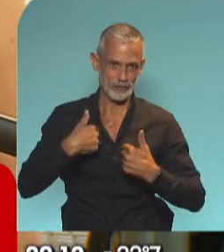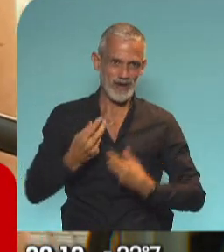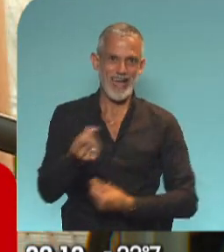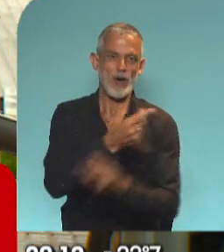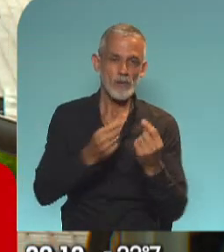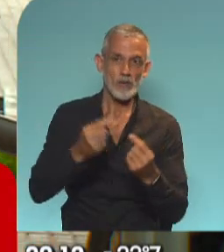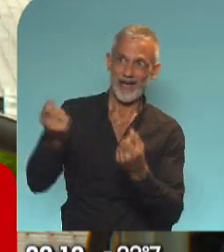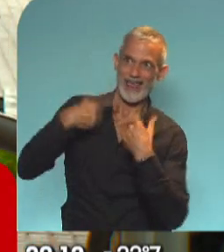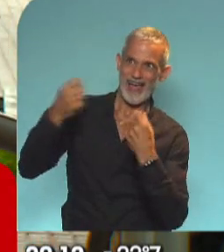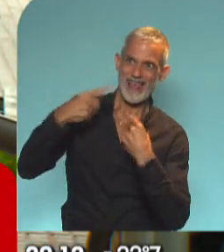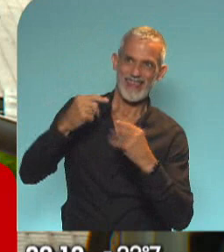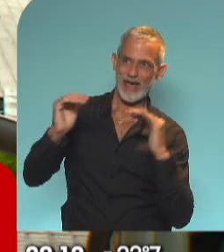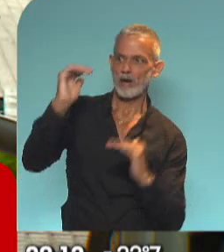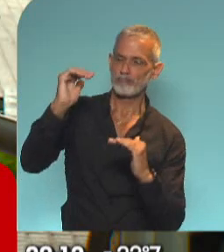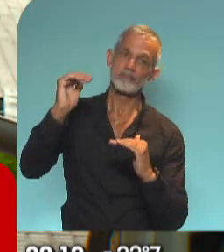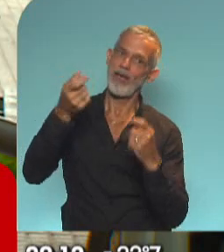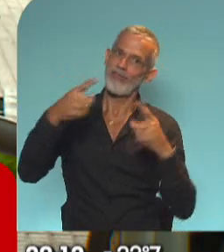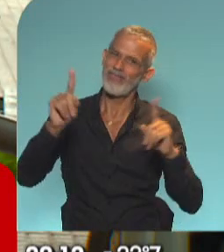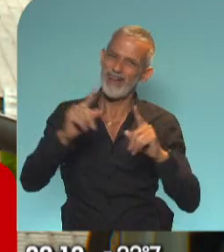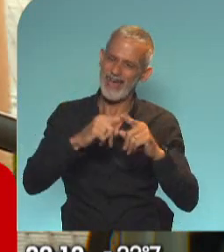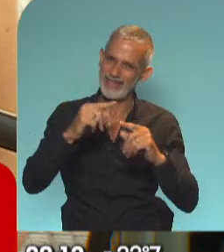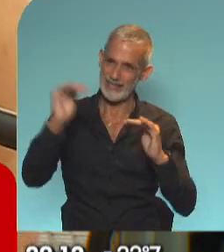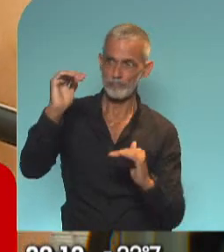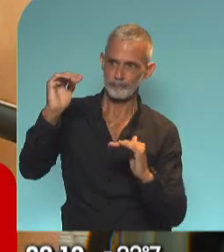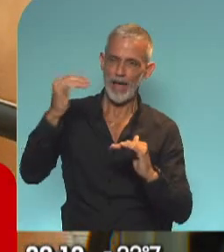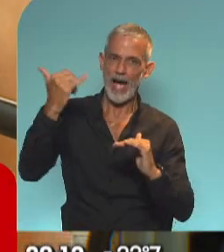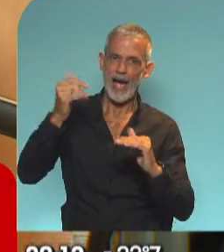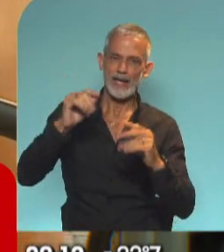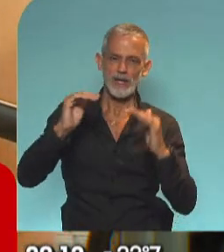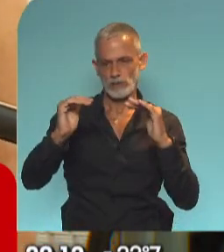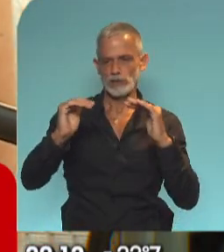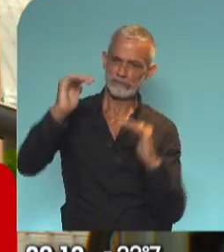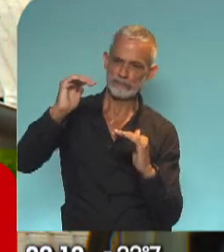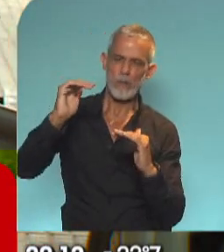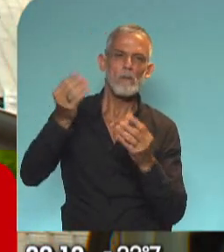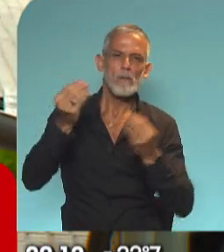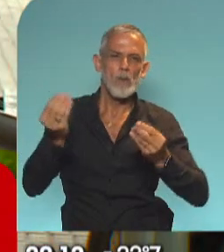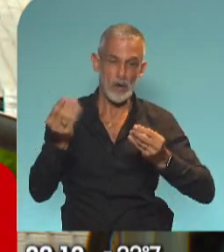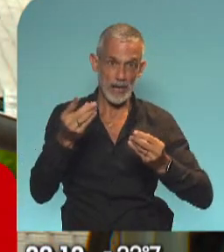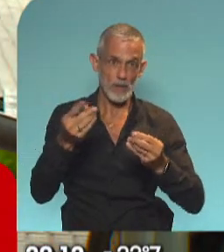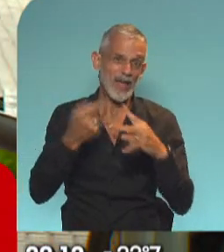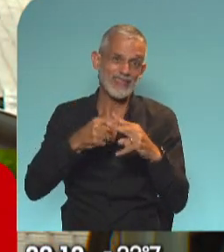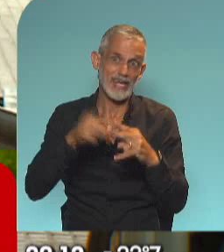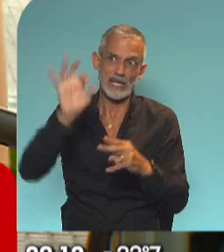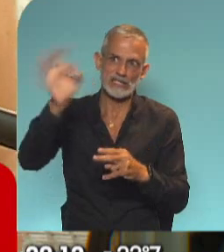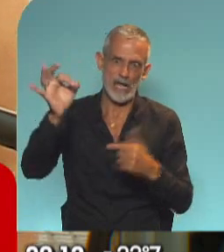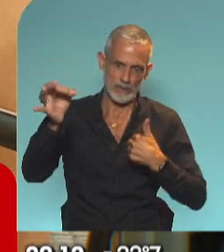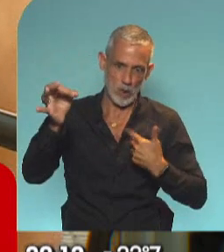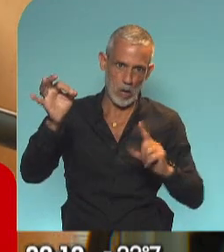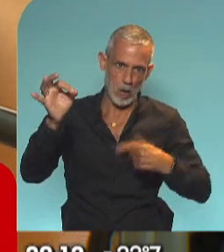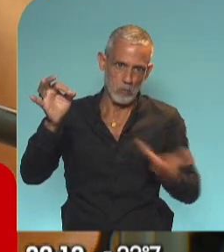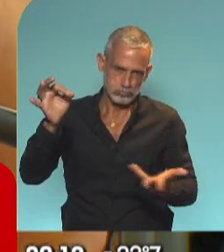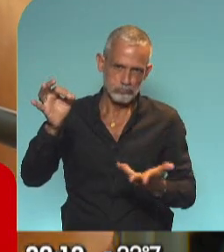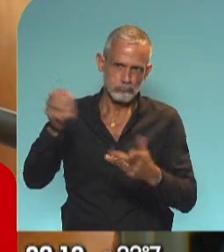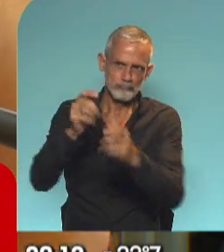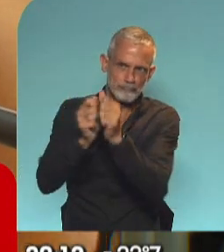el proveedor tiene diferentes aristas. Es una desigualdad desde la técnica, porque los proveedores